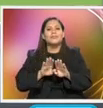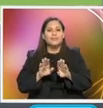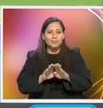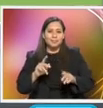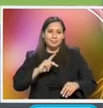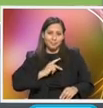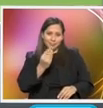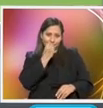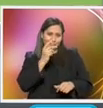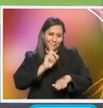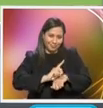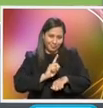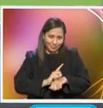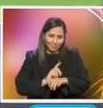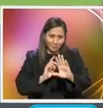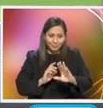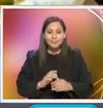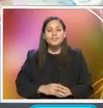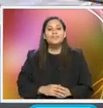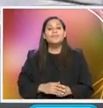en nuestra dieta diaria. Todas